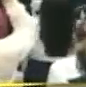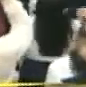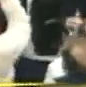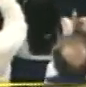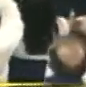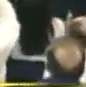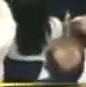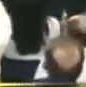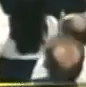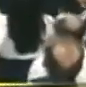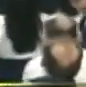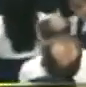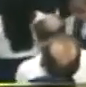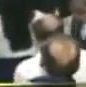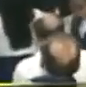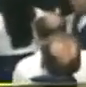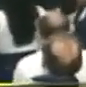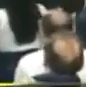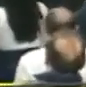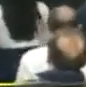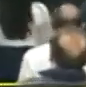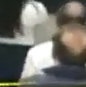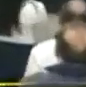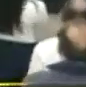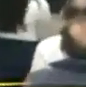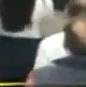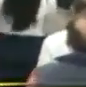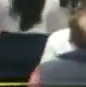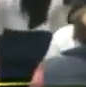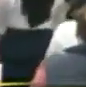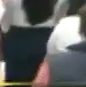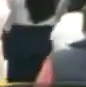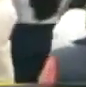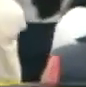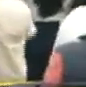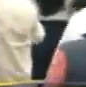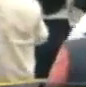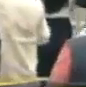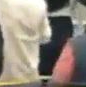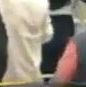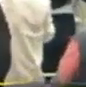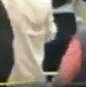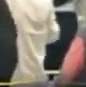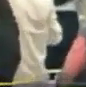Turquía. El saludo también afectuoso al presidente de la República de Turquía,